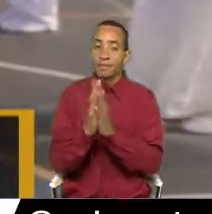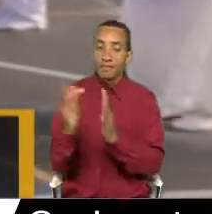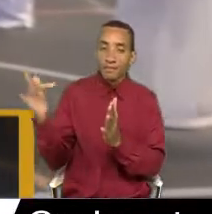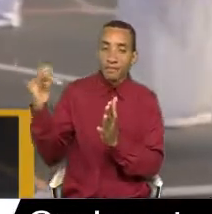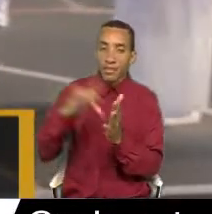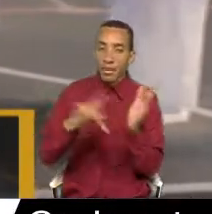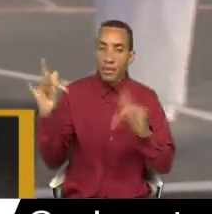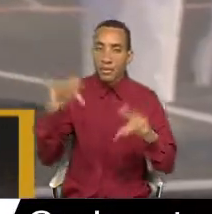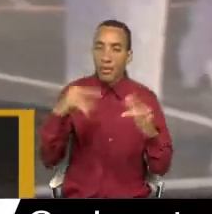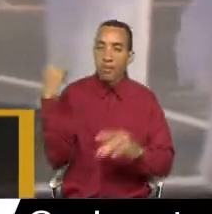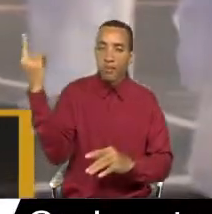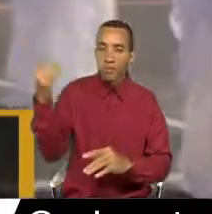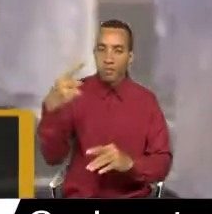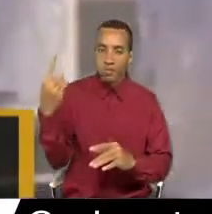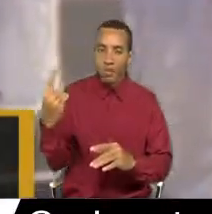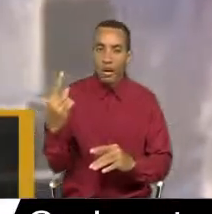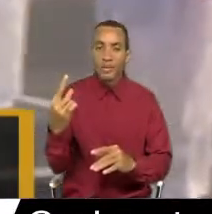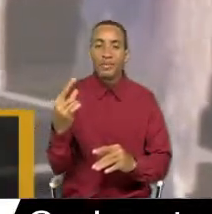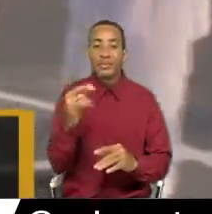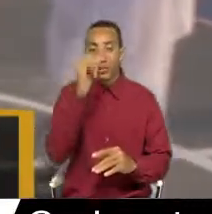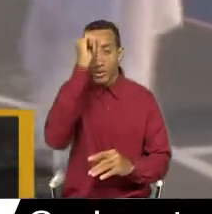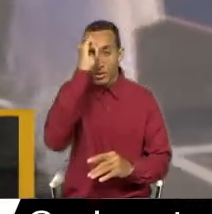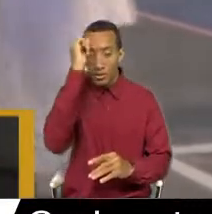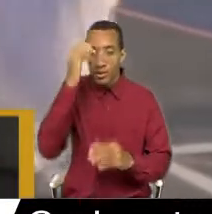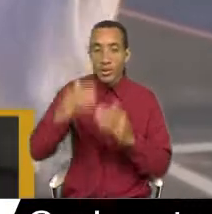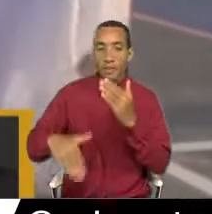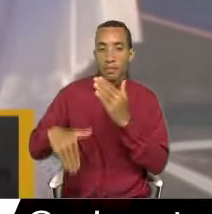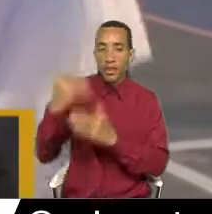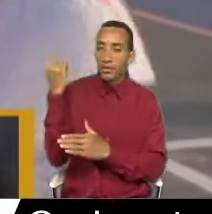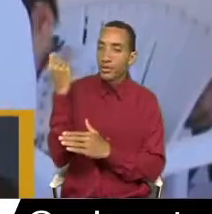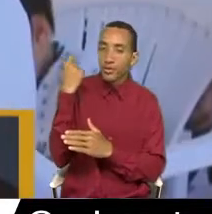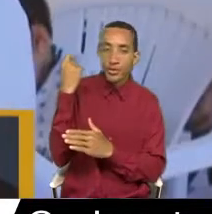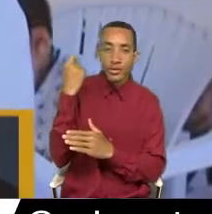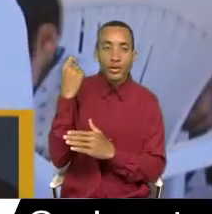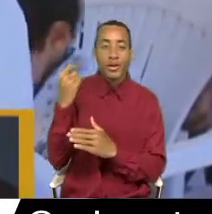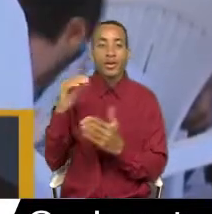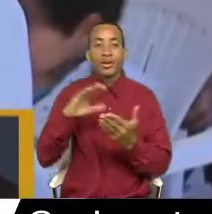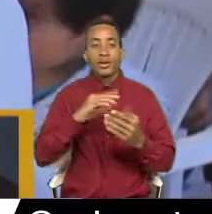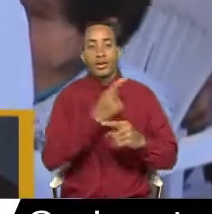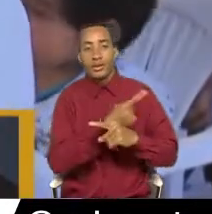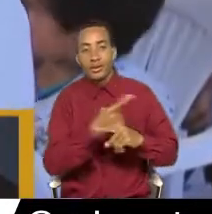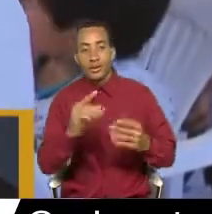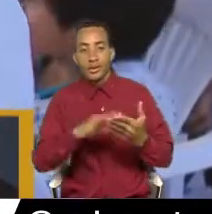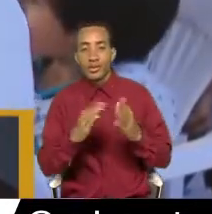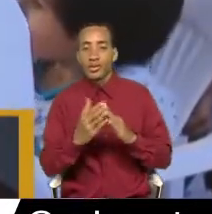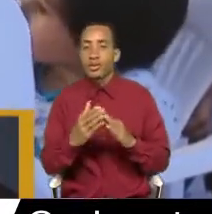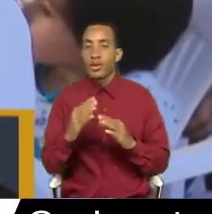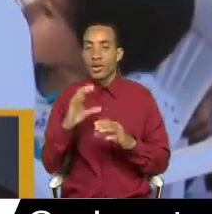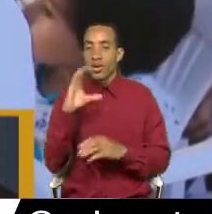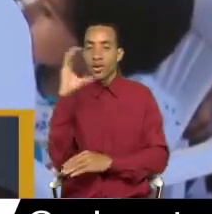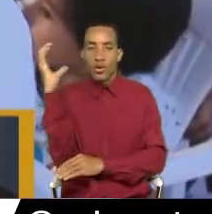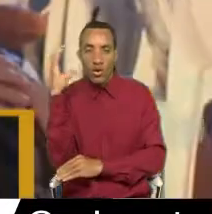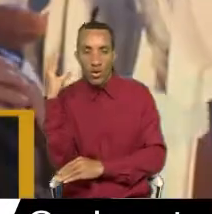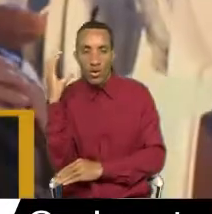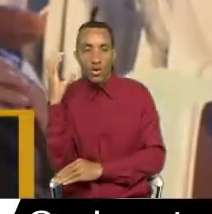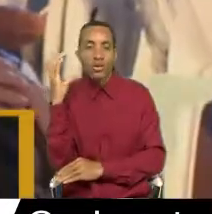general, comenzó este domingo la Semana por la Paz, fecha que se conmemora en todo el país del 2 al 9 de septiembre en busca de la paz, la unión